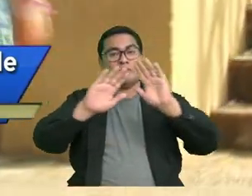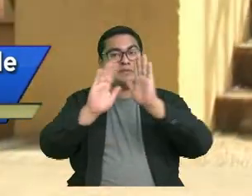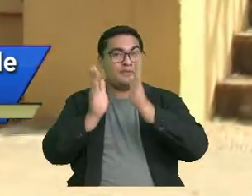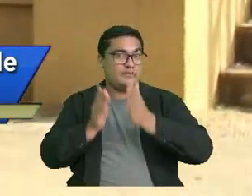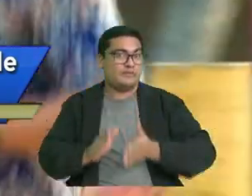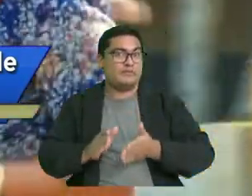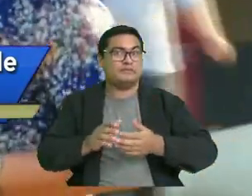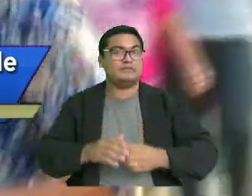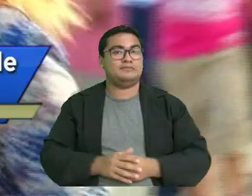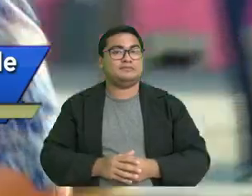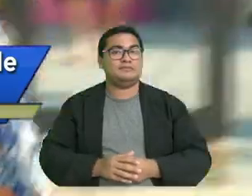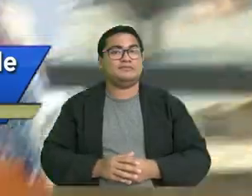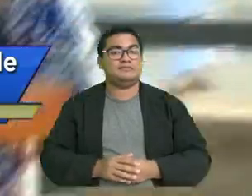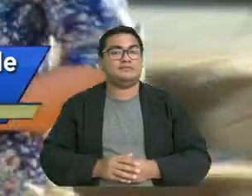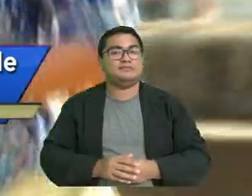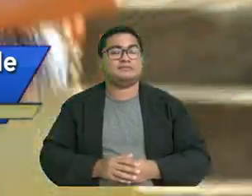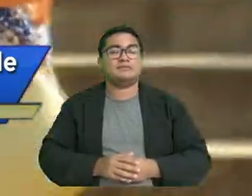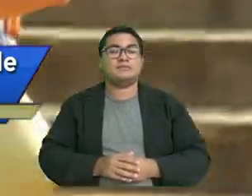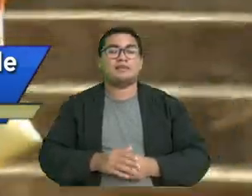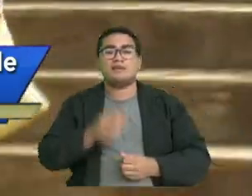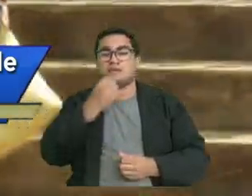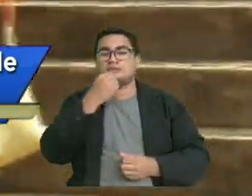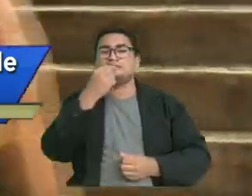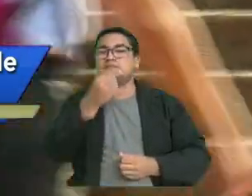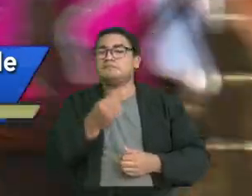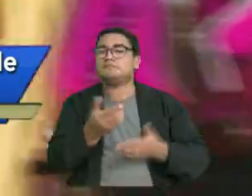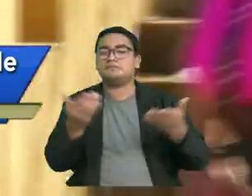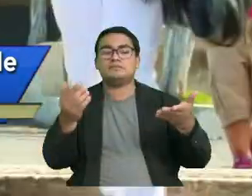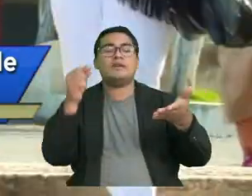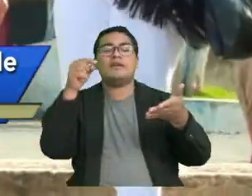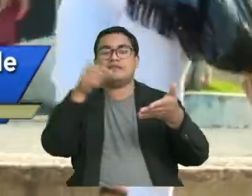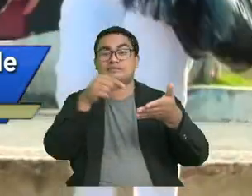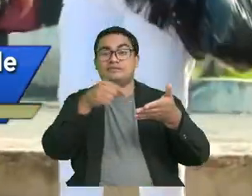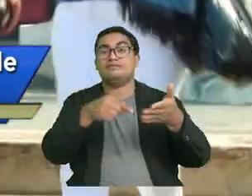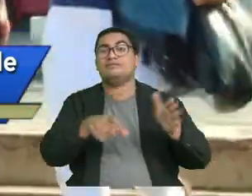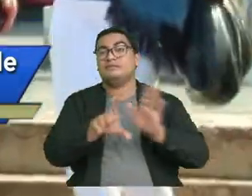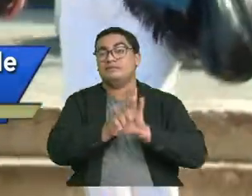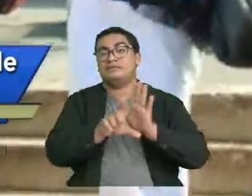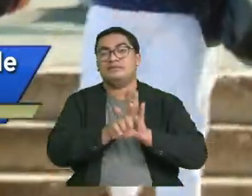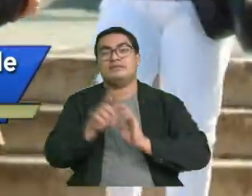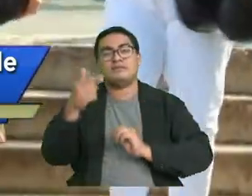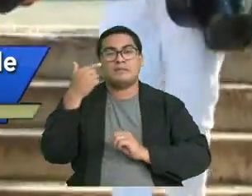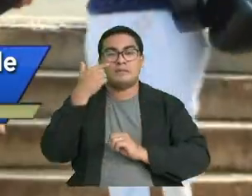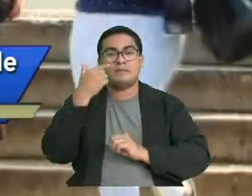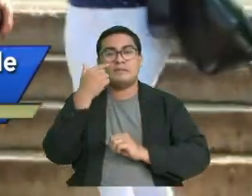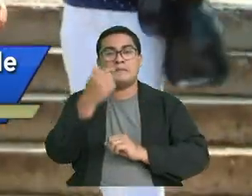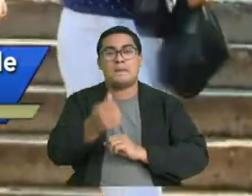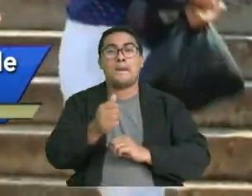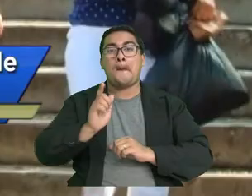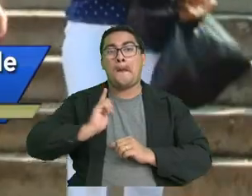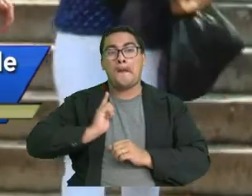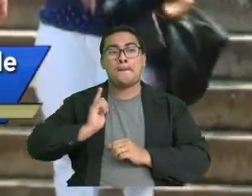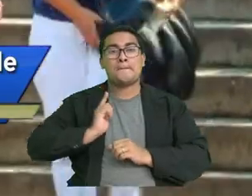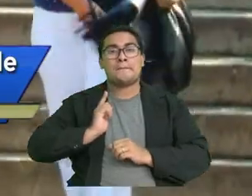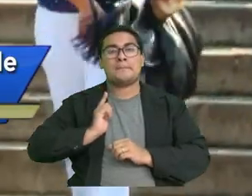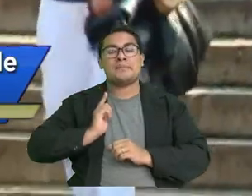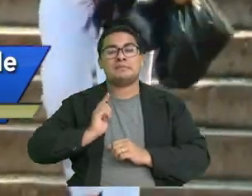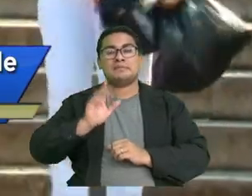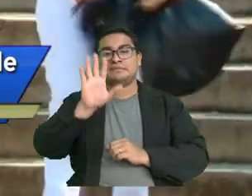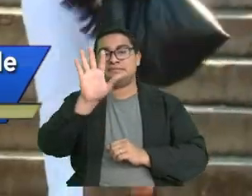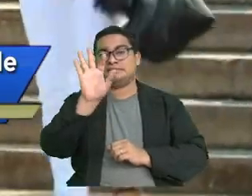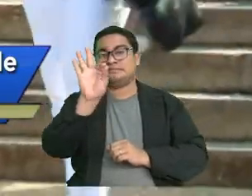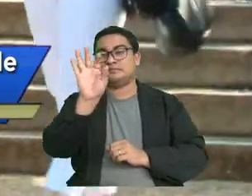Entonces ahí es que se da el reconocimiento. Sí, sí. Tenemos un reconocimiento del